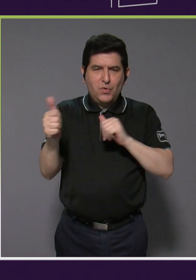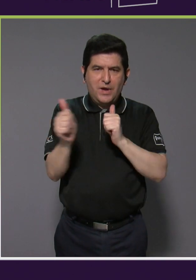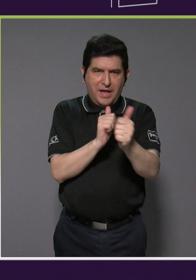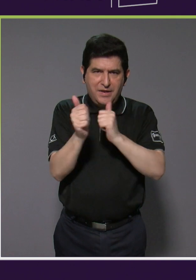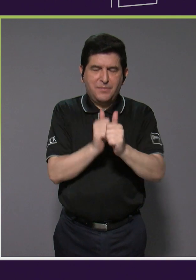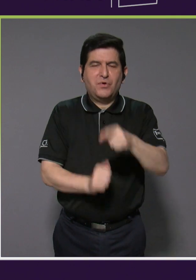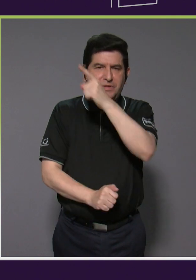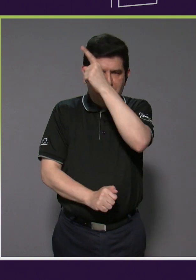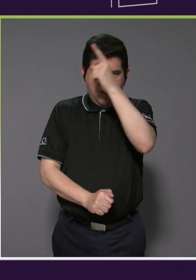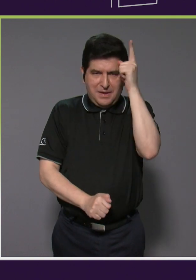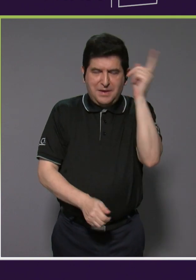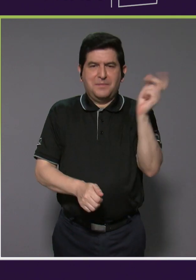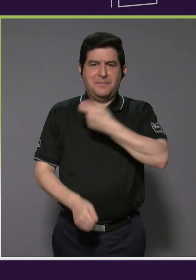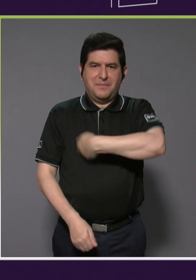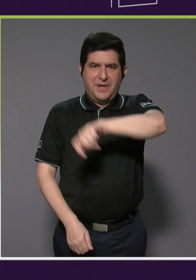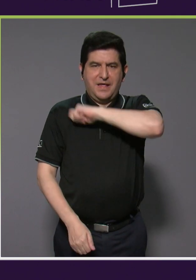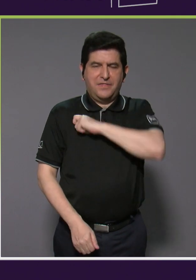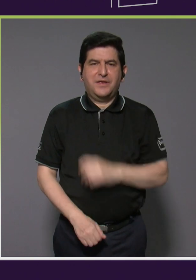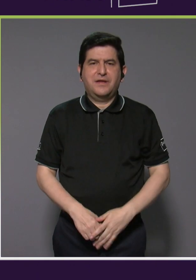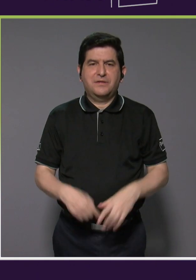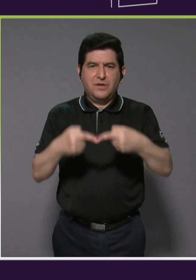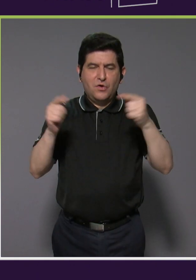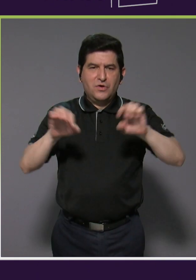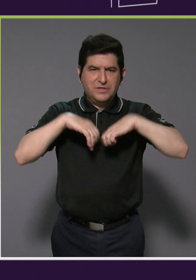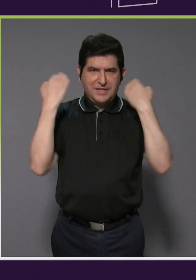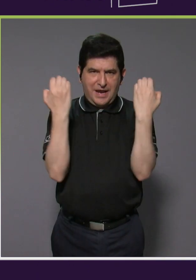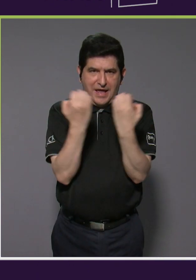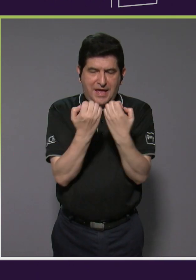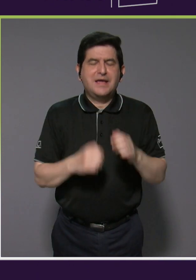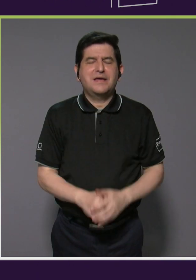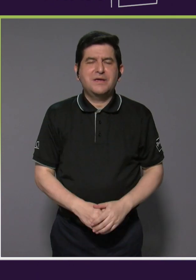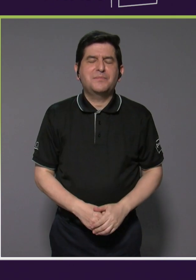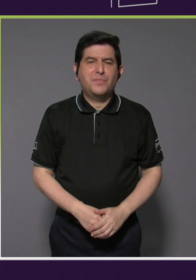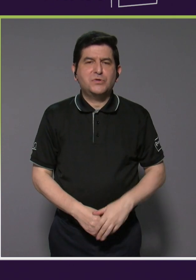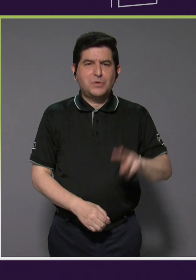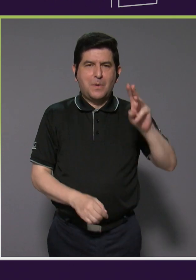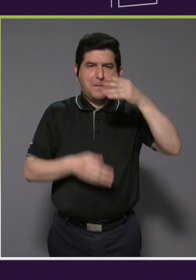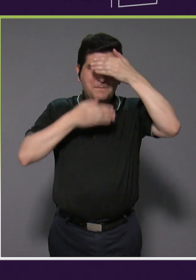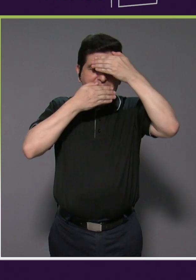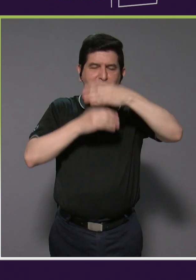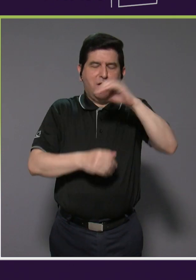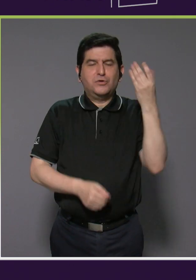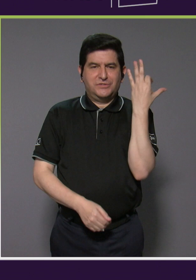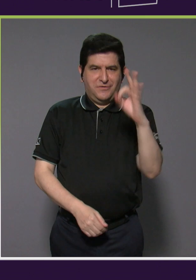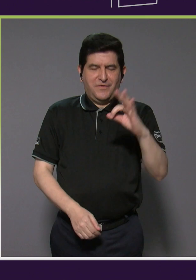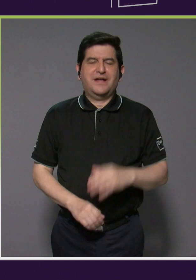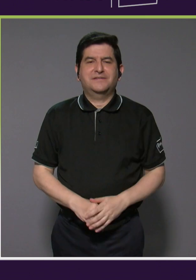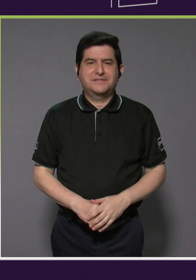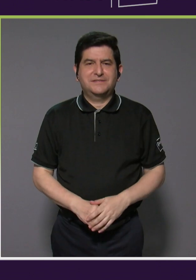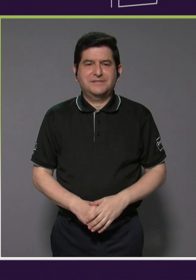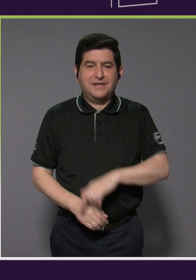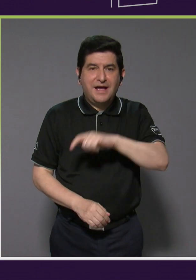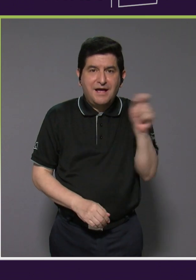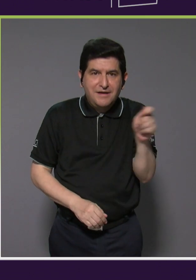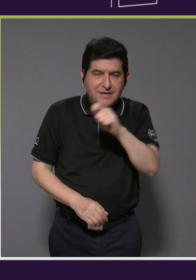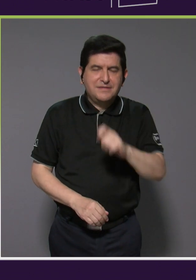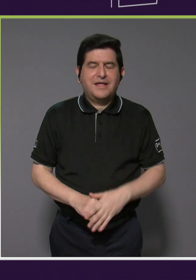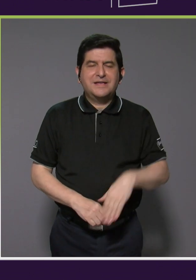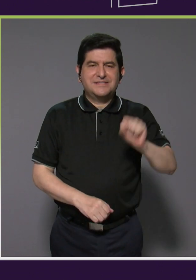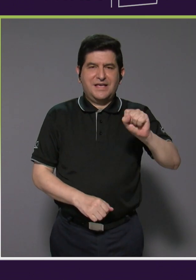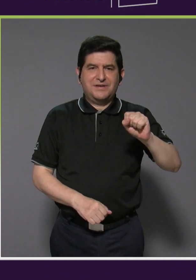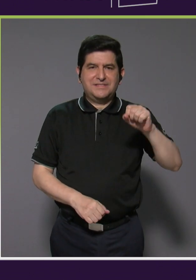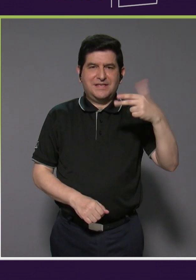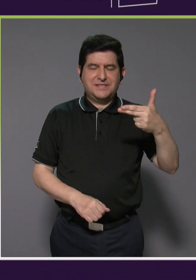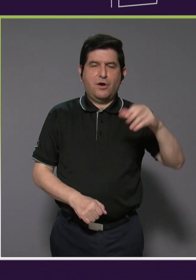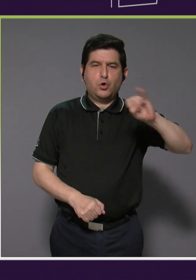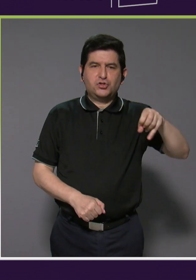Madrid, España, tras enfrentarse a las agrupaciones del país local, de Marruecos y de Francia. En paratenis de mesa, Sebastián Chávez,